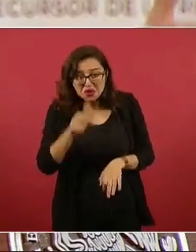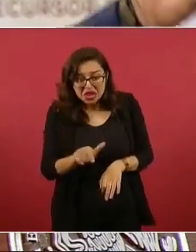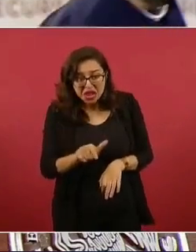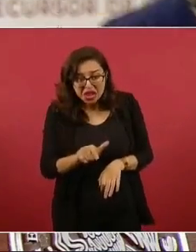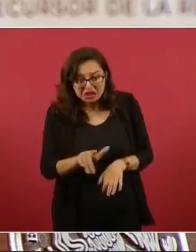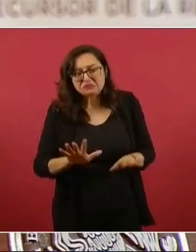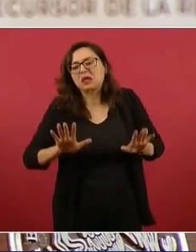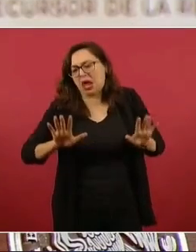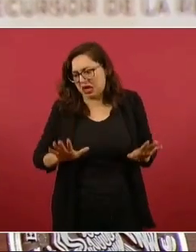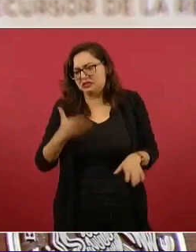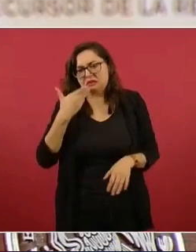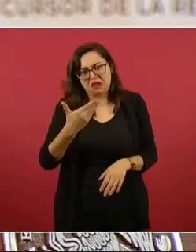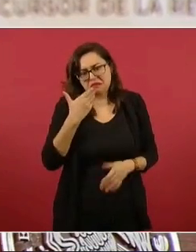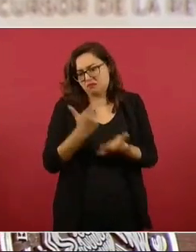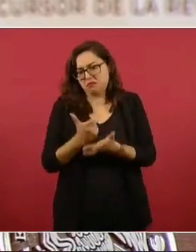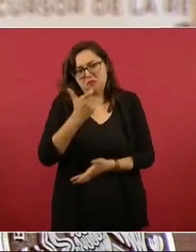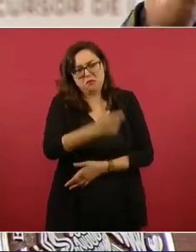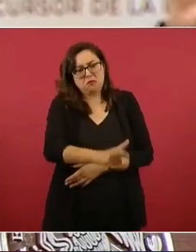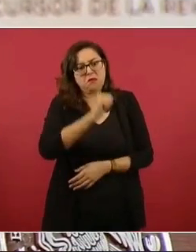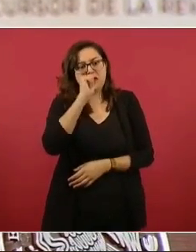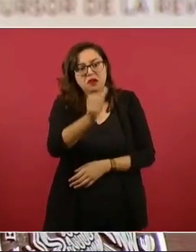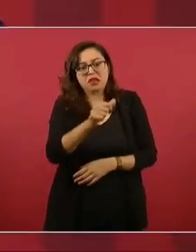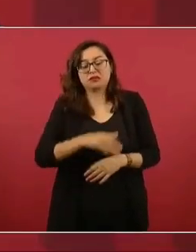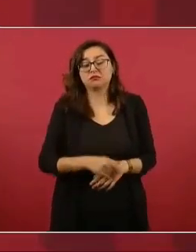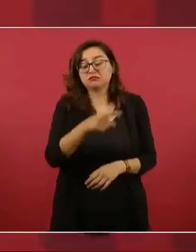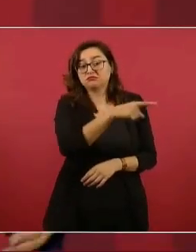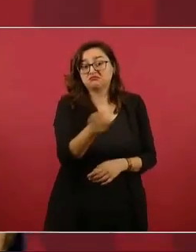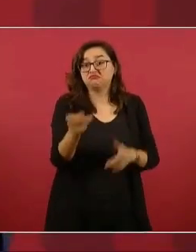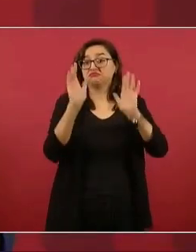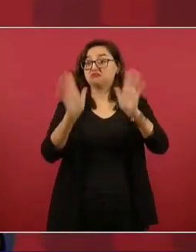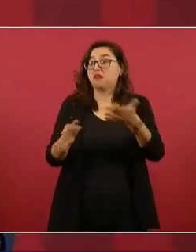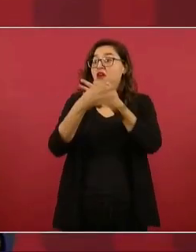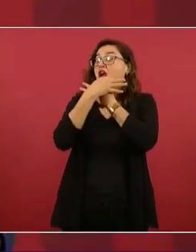porque están declarando que no van a aprobar nada.